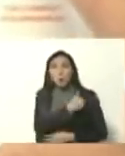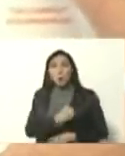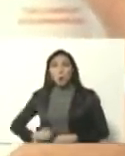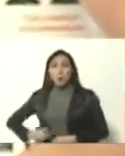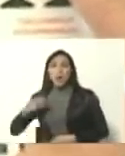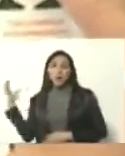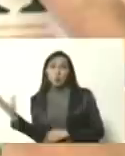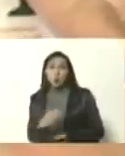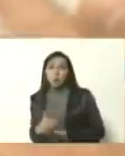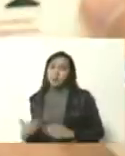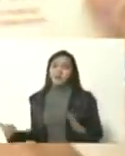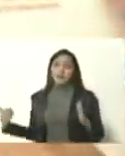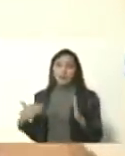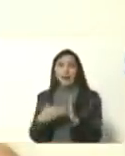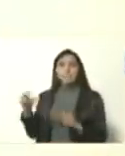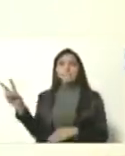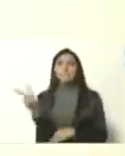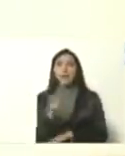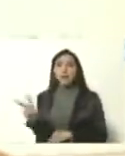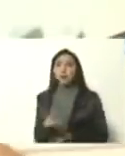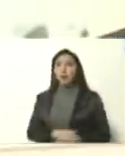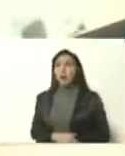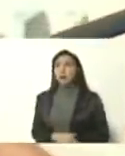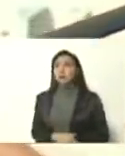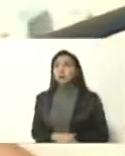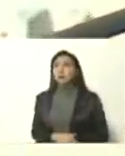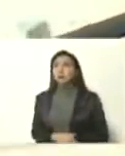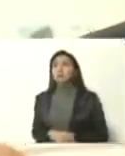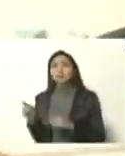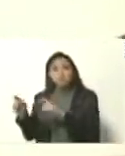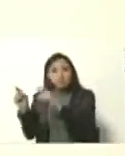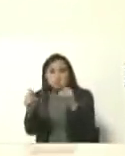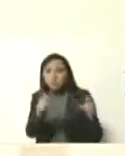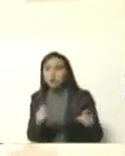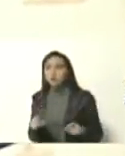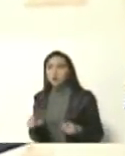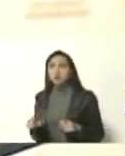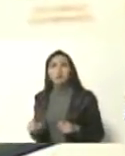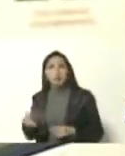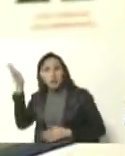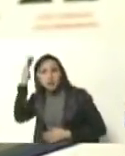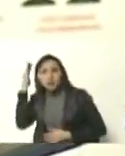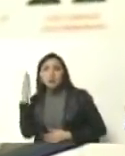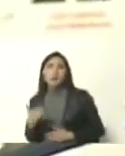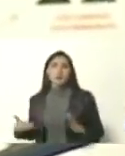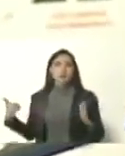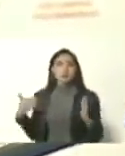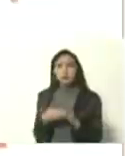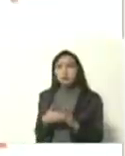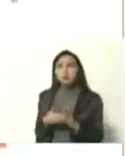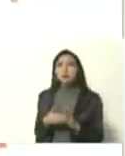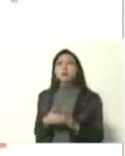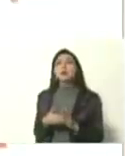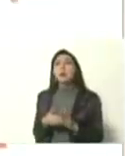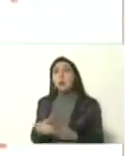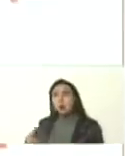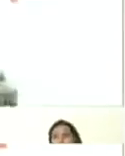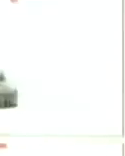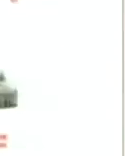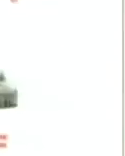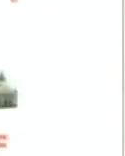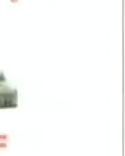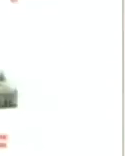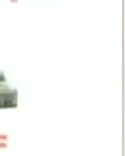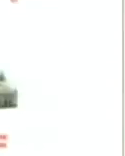acciones terroristas contra Venezuela. Recluta a Richard Alberto Grillet Álvarez, funcionario de seguridad de la